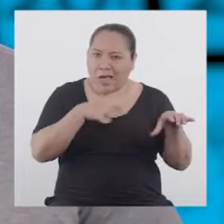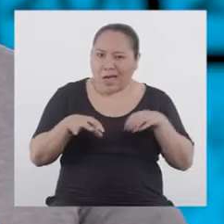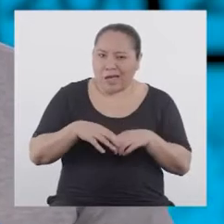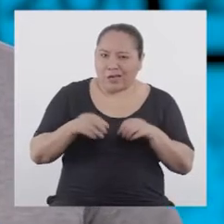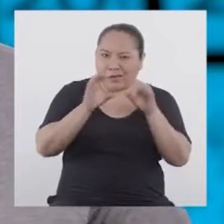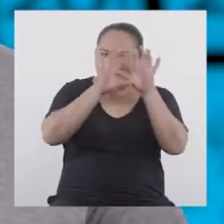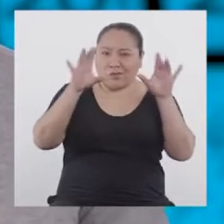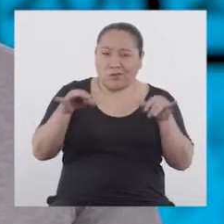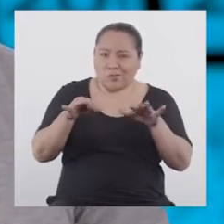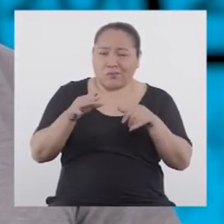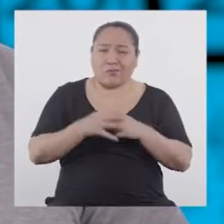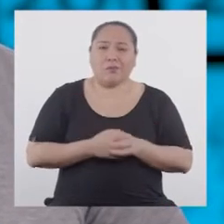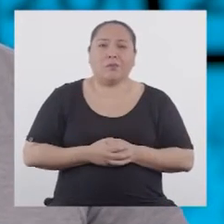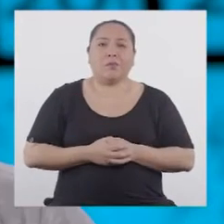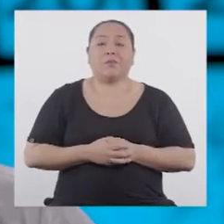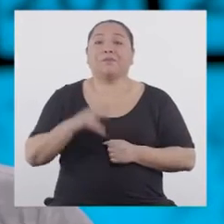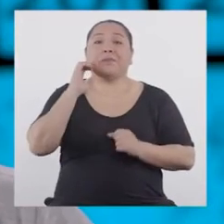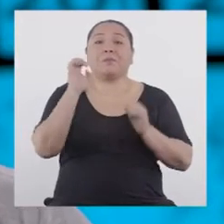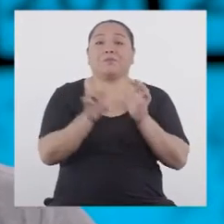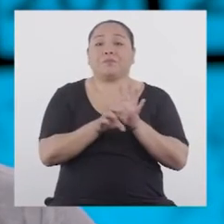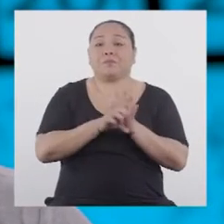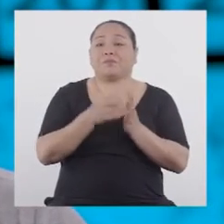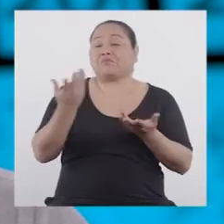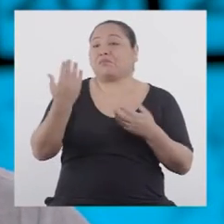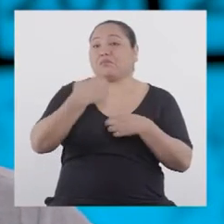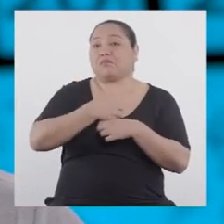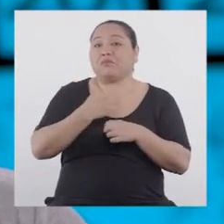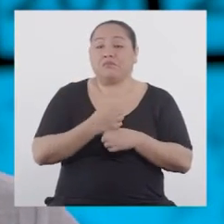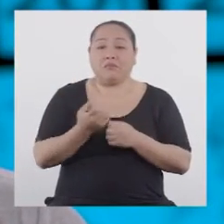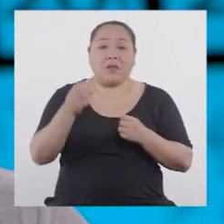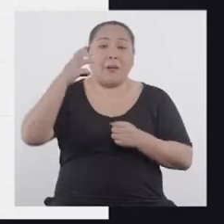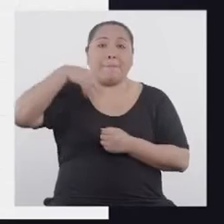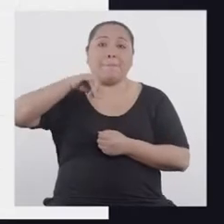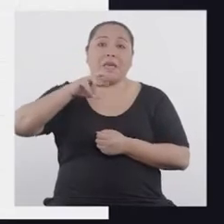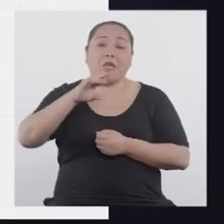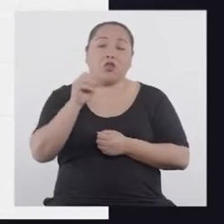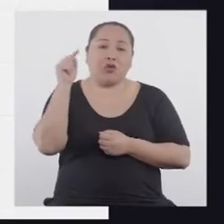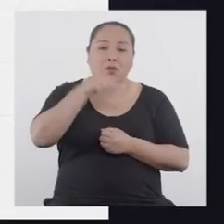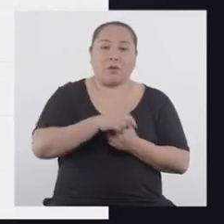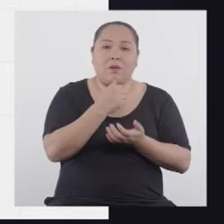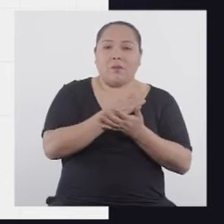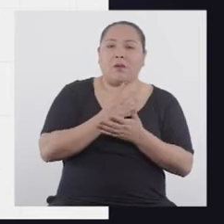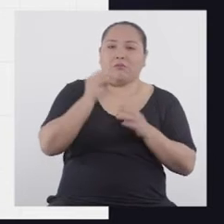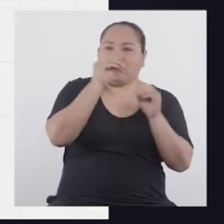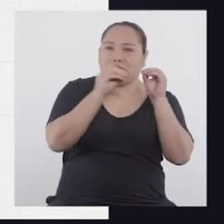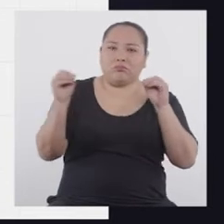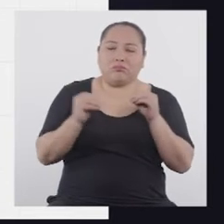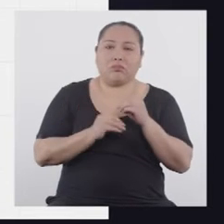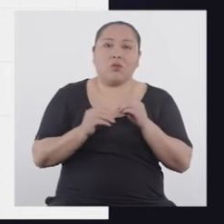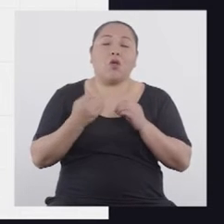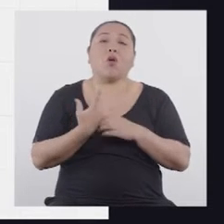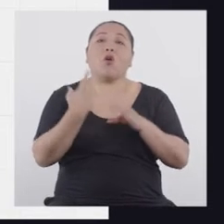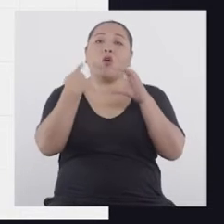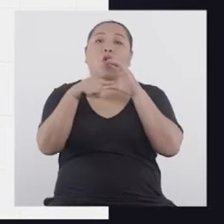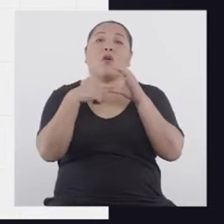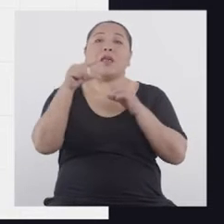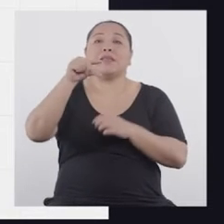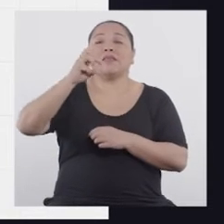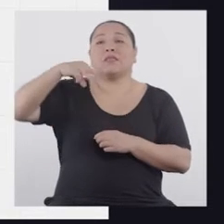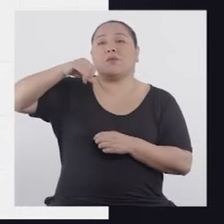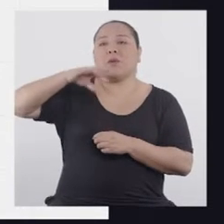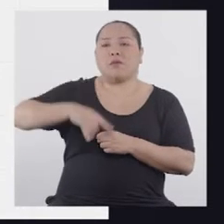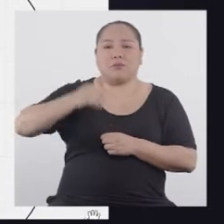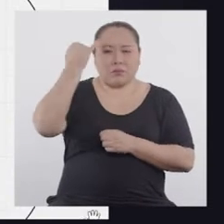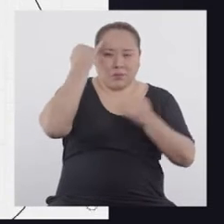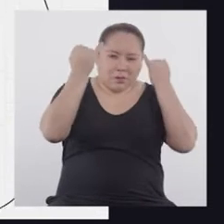a realizarlo en alguna plataforma digital. Por ejemplo, puedes crearlo con Miro. En esta plataforma te puedes registrar con tu correo Gmail. Es